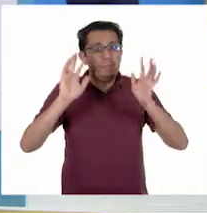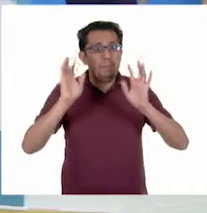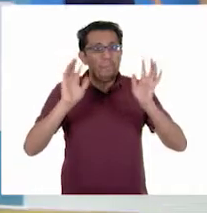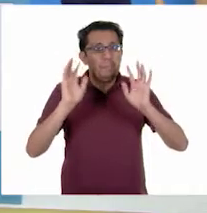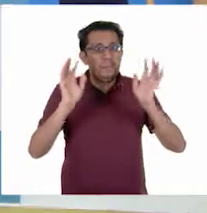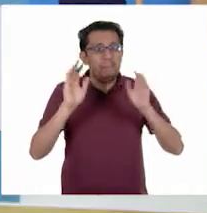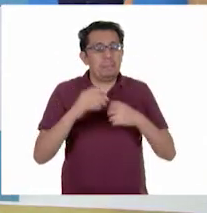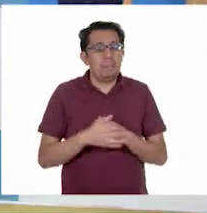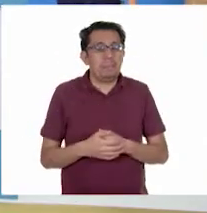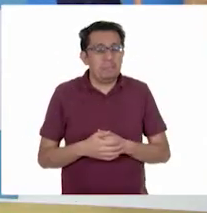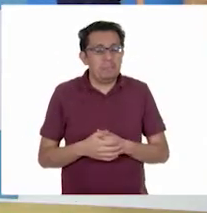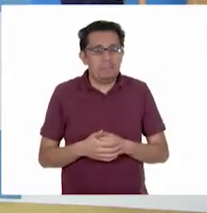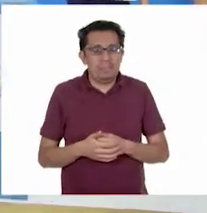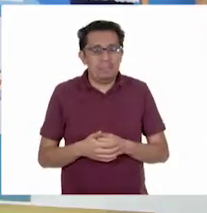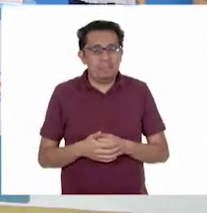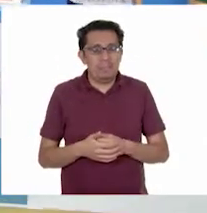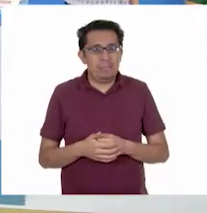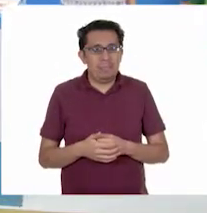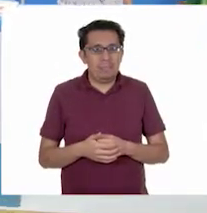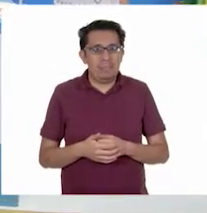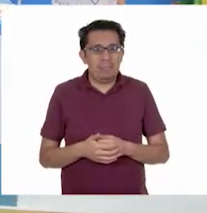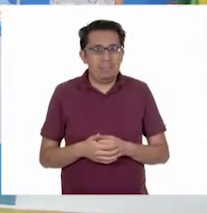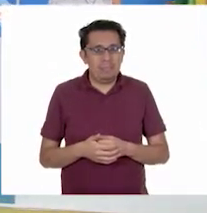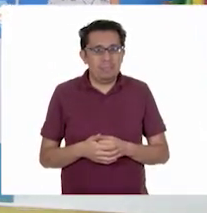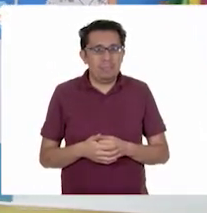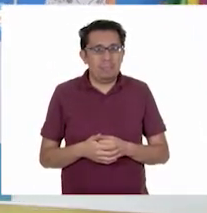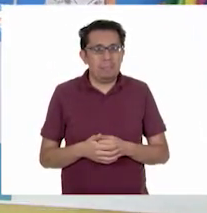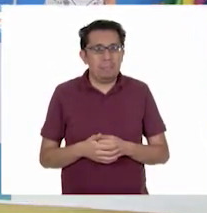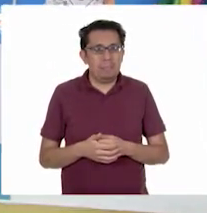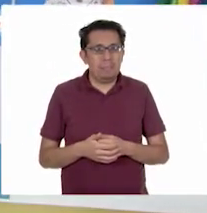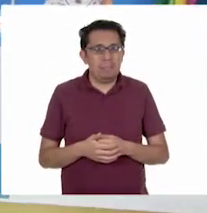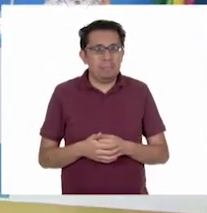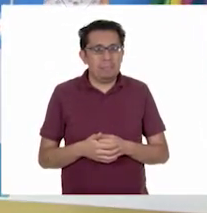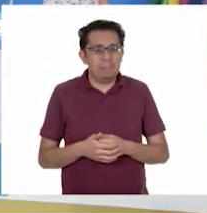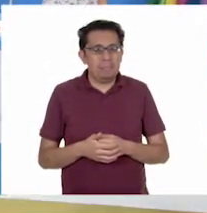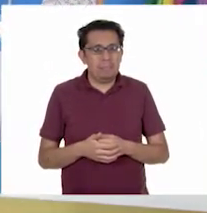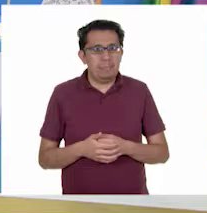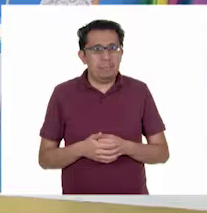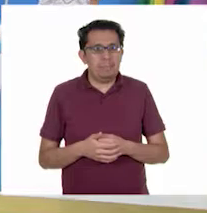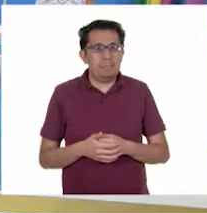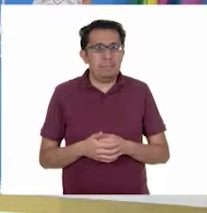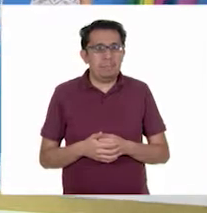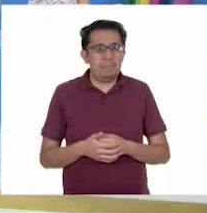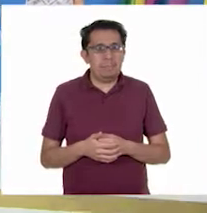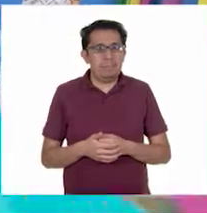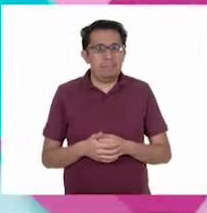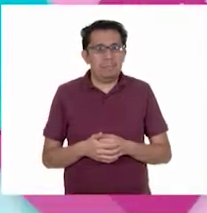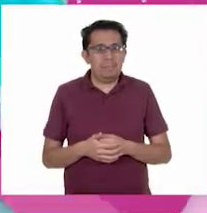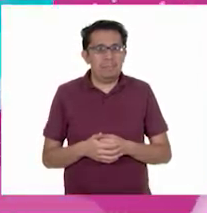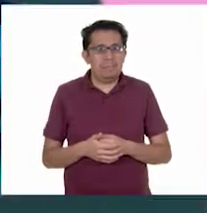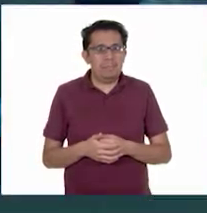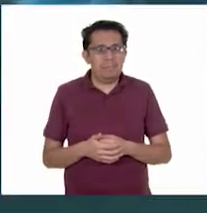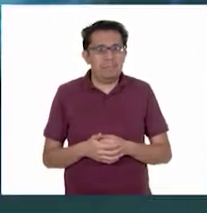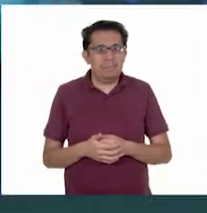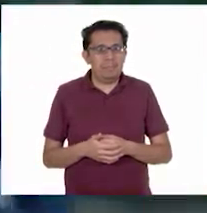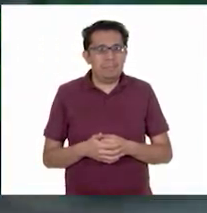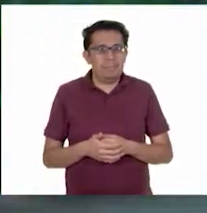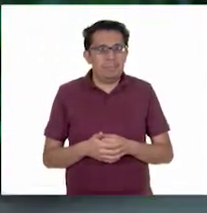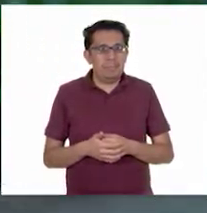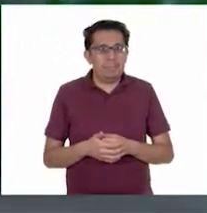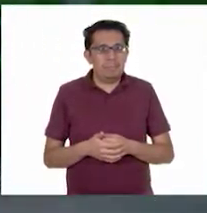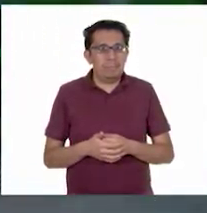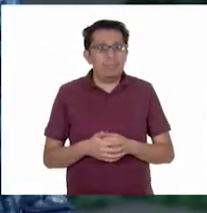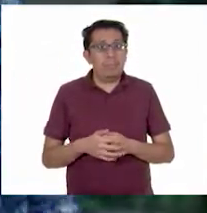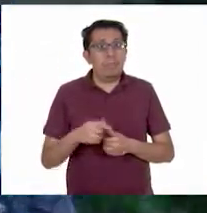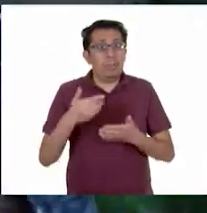¡Hasta la próxima! A seguir seleccionando poemas, ¿eh? Sí, profesor. Yo tengo muchos. Cuando